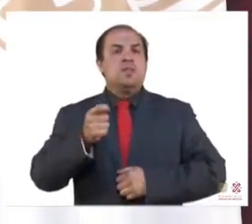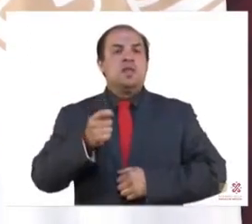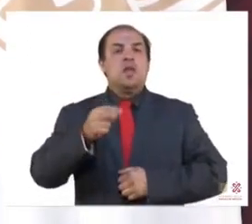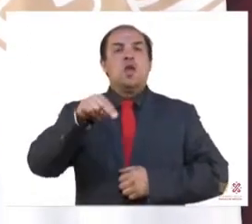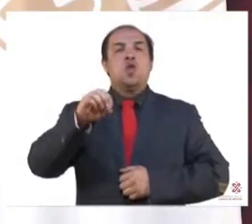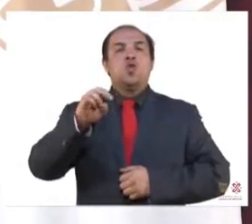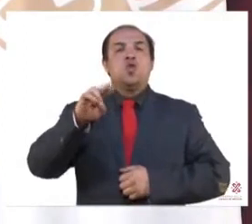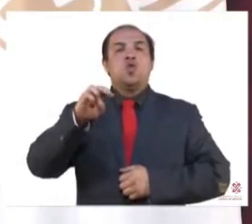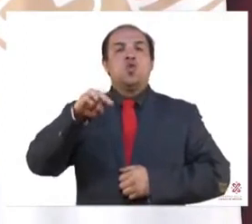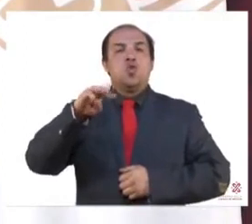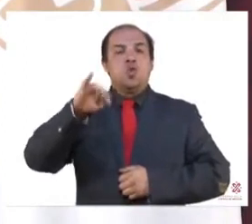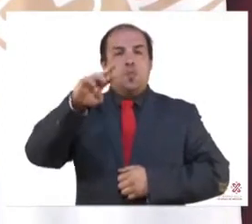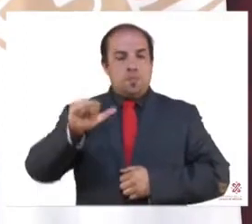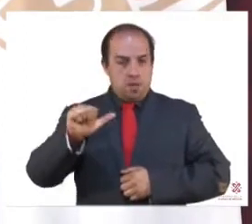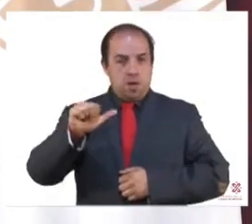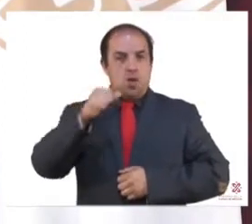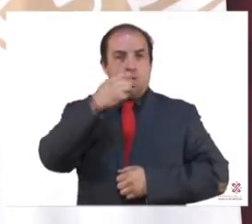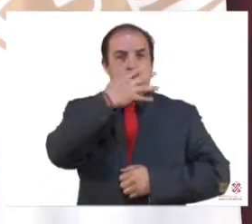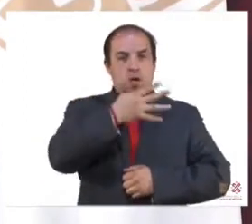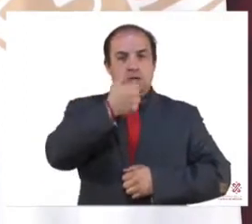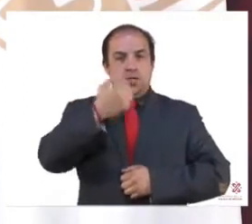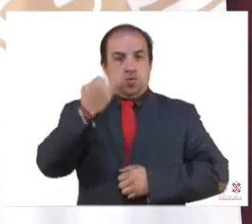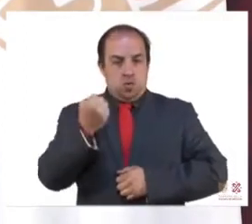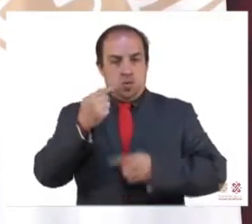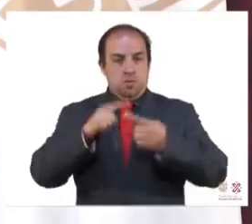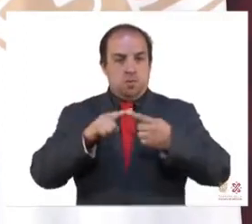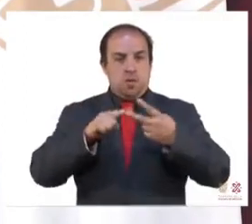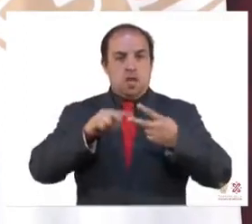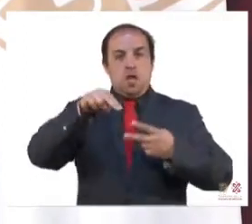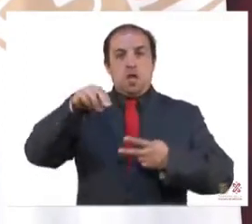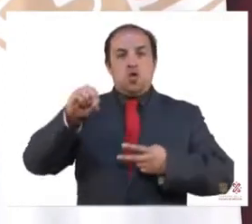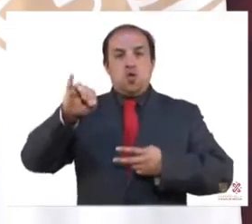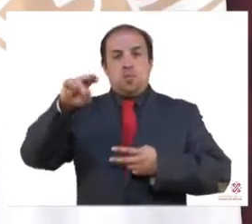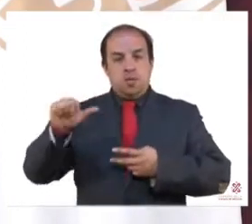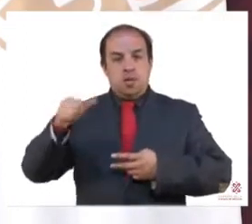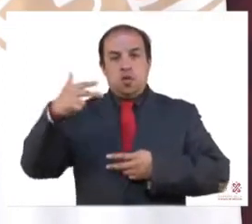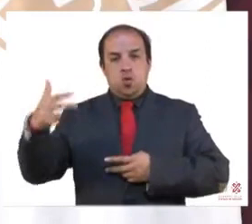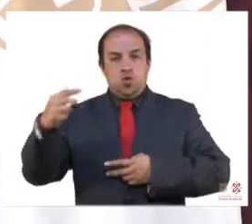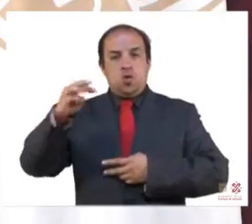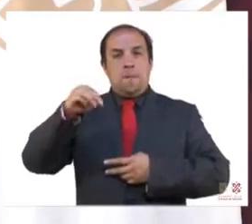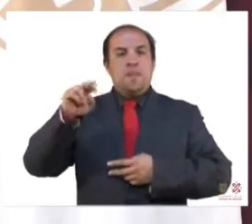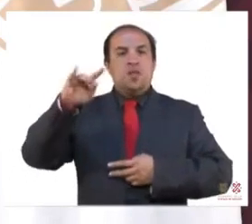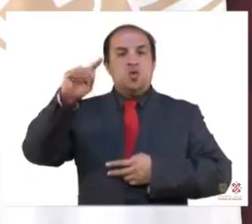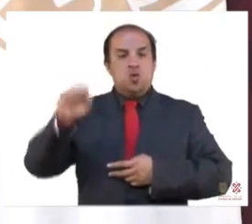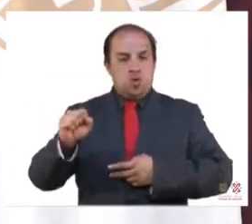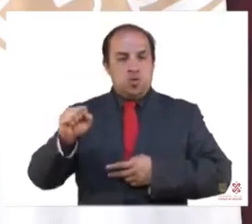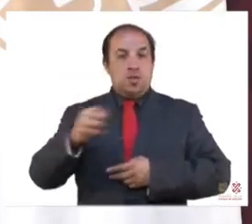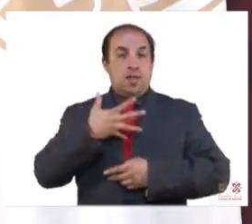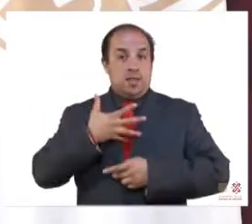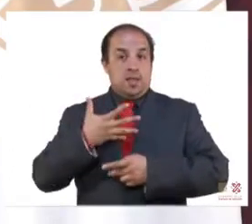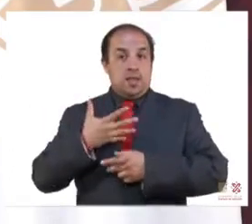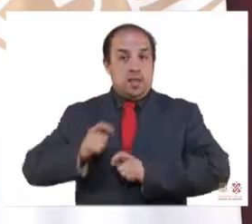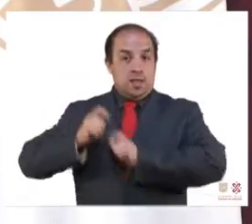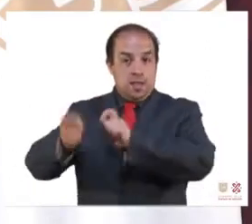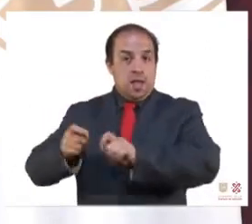nueve la nómina ocho de meritorios que está con los trabajadores de limpia